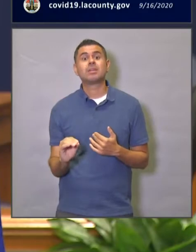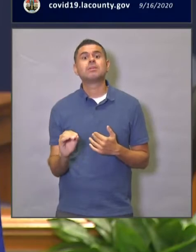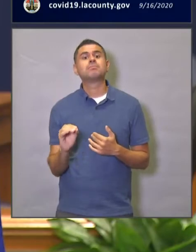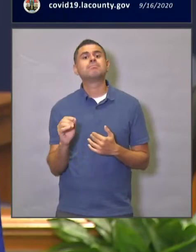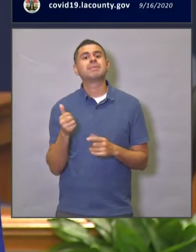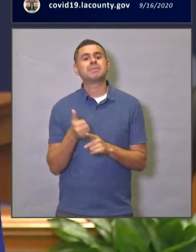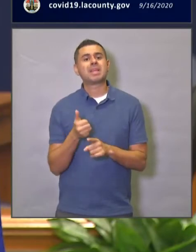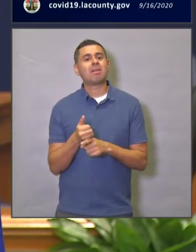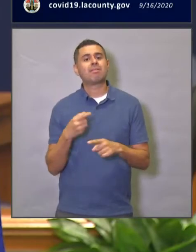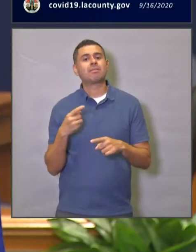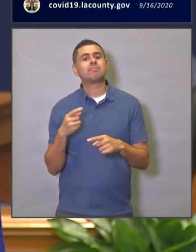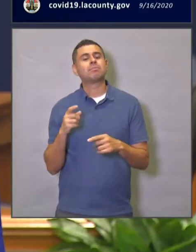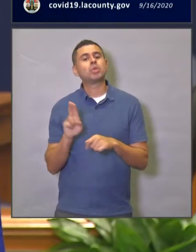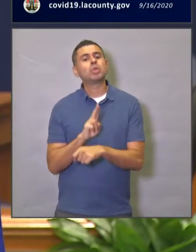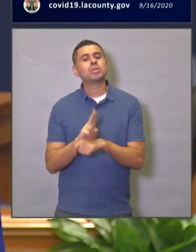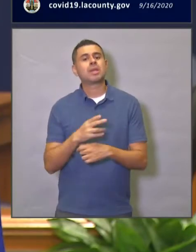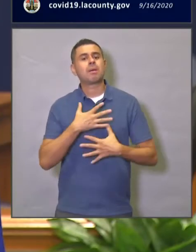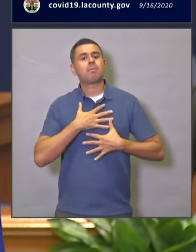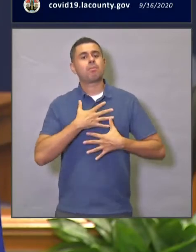ventiladores.